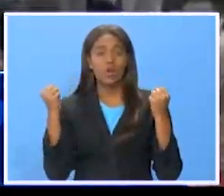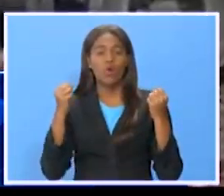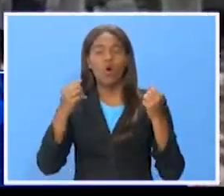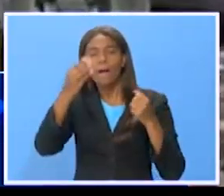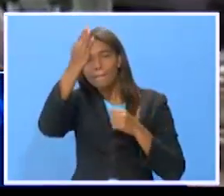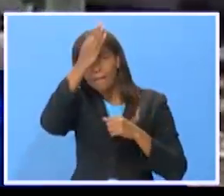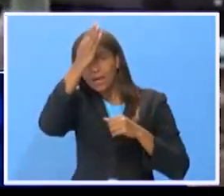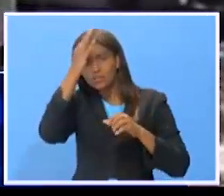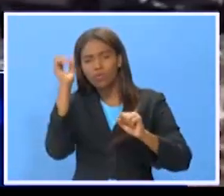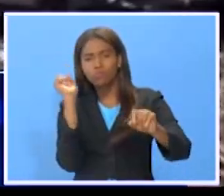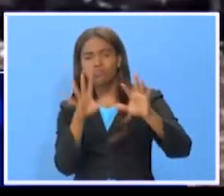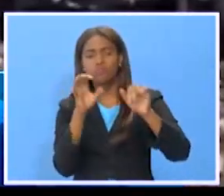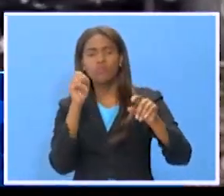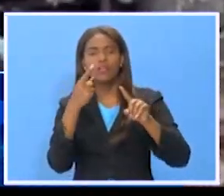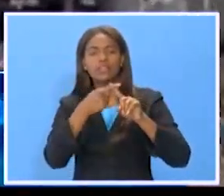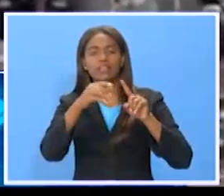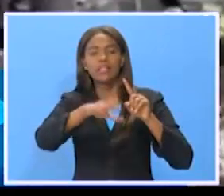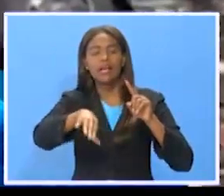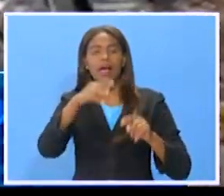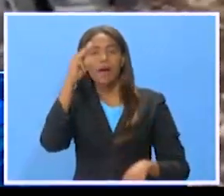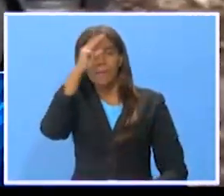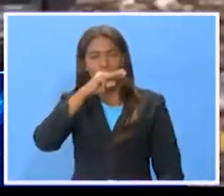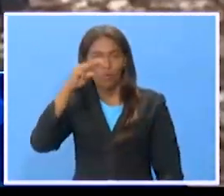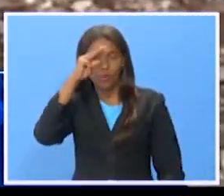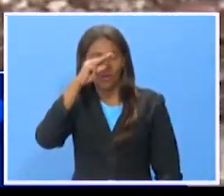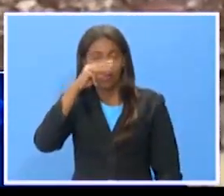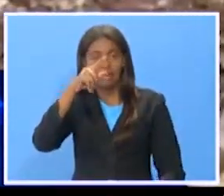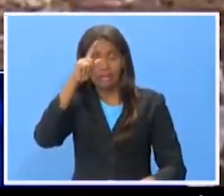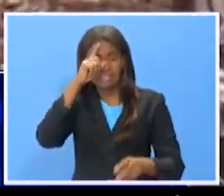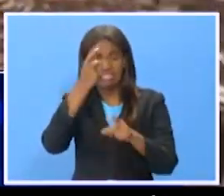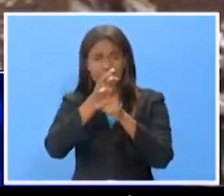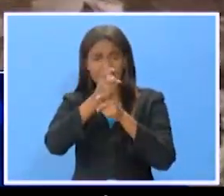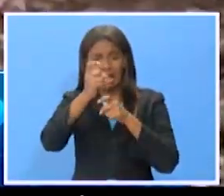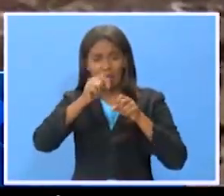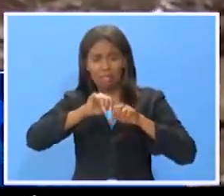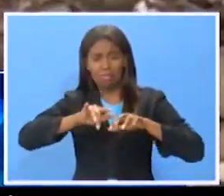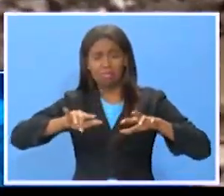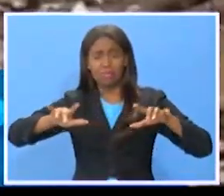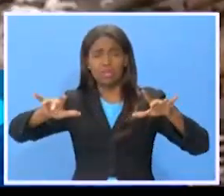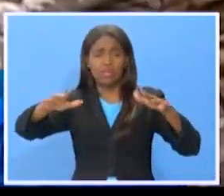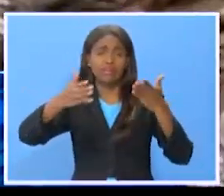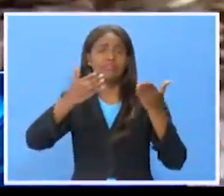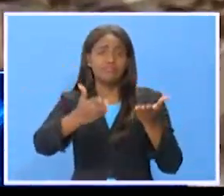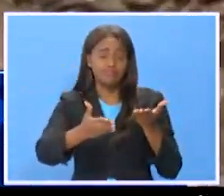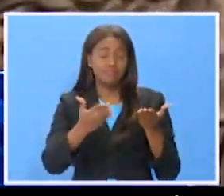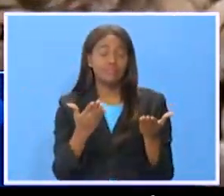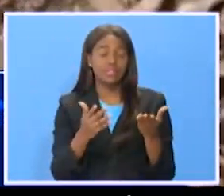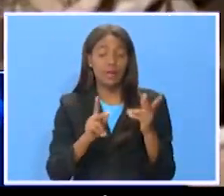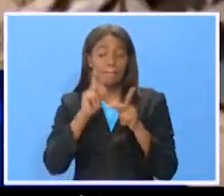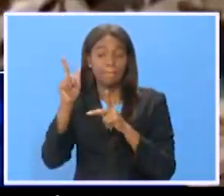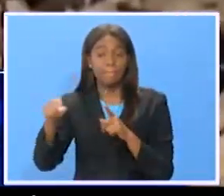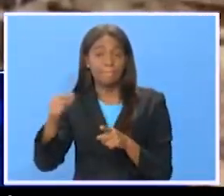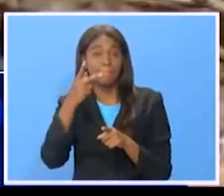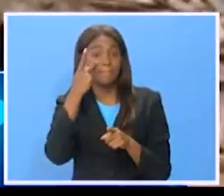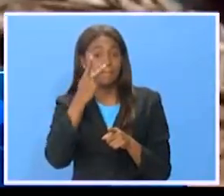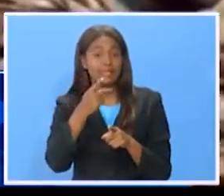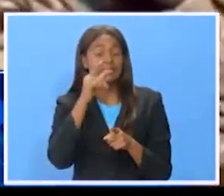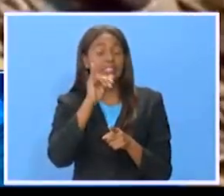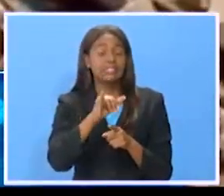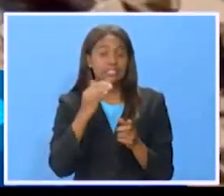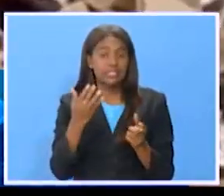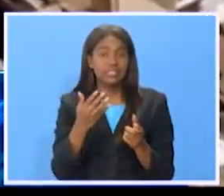vertedero de ese municipio ante la contaminación ambiental que representa. los ediles justificaron la medida debido